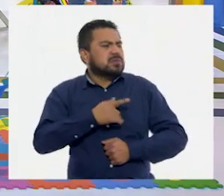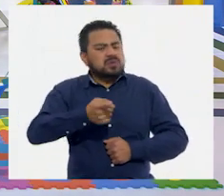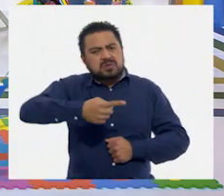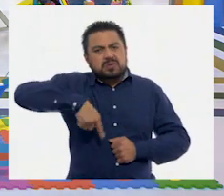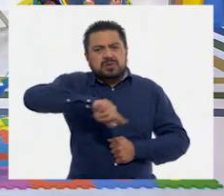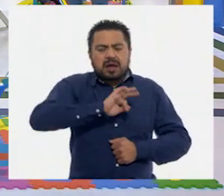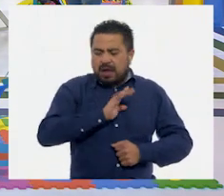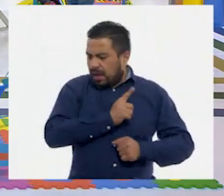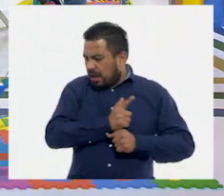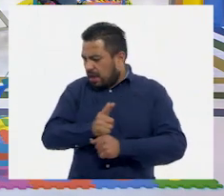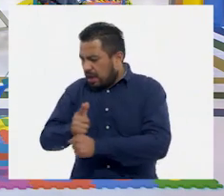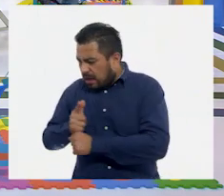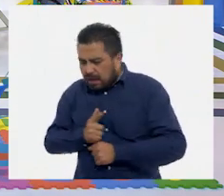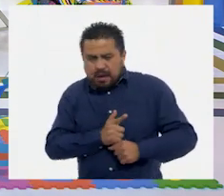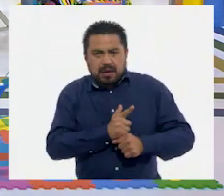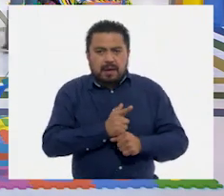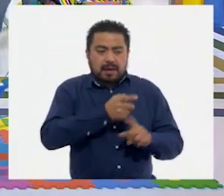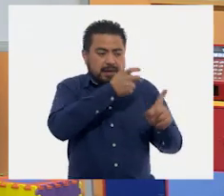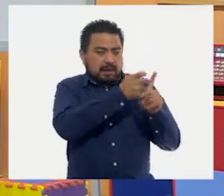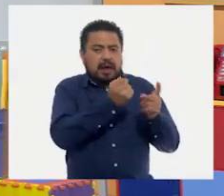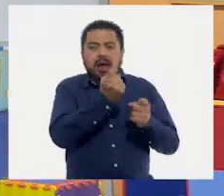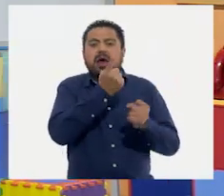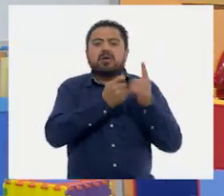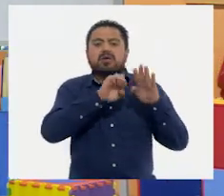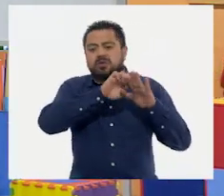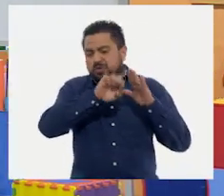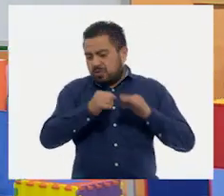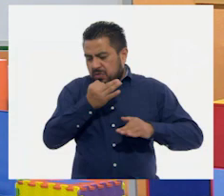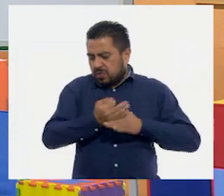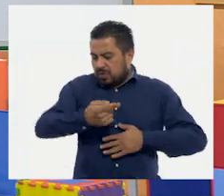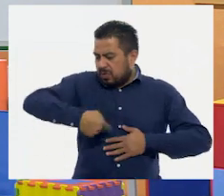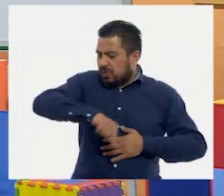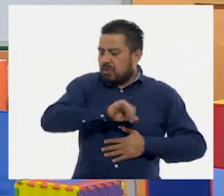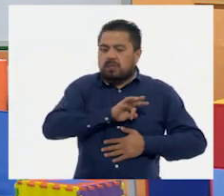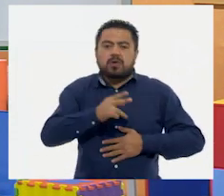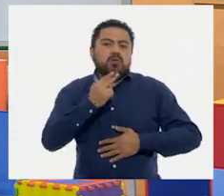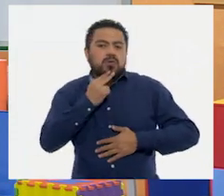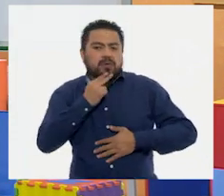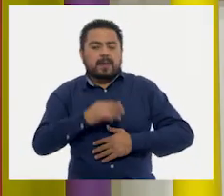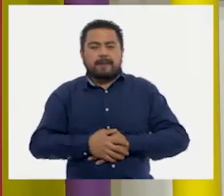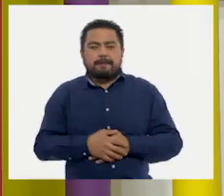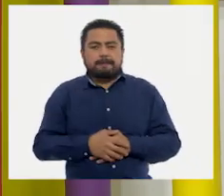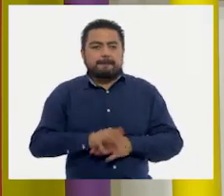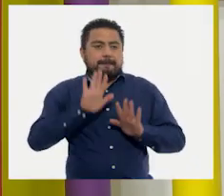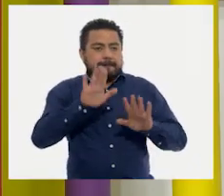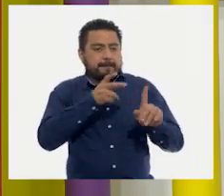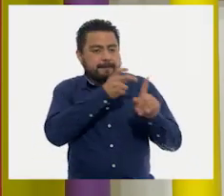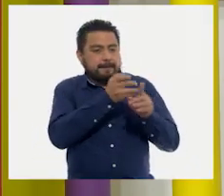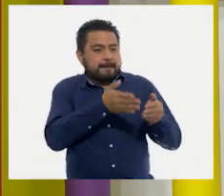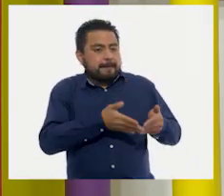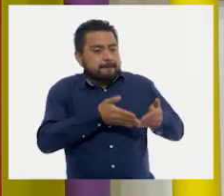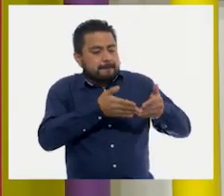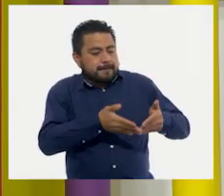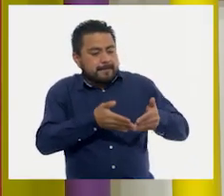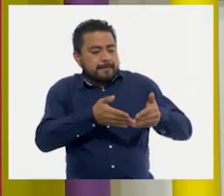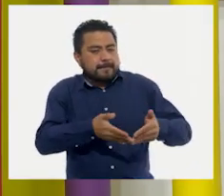ustedes hayan identificado. Estos son algunos ejemplos que ustedes pueden utilizar. Este es el barco.